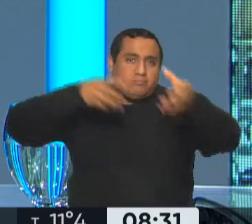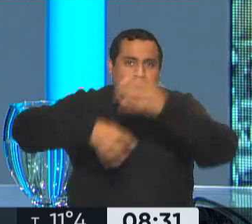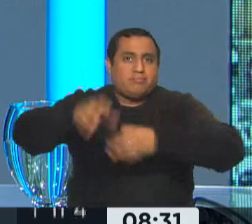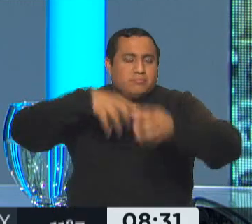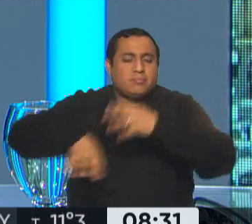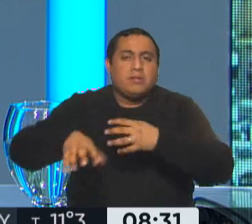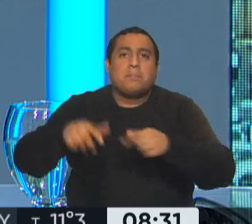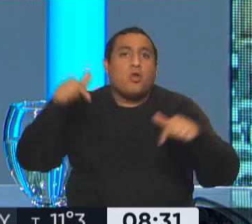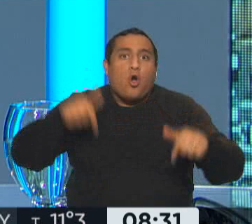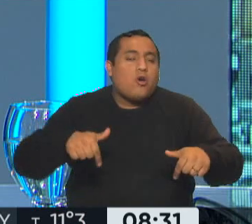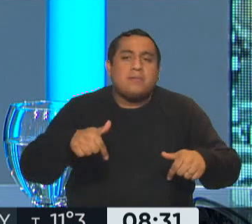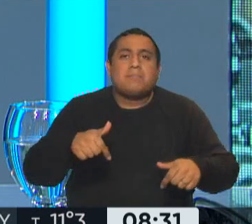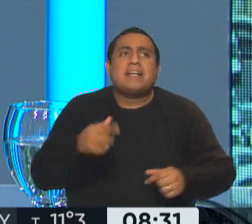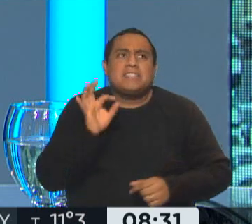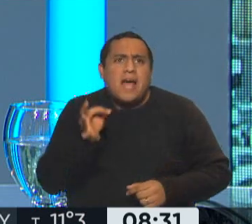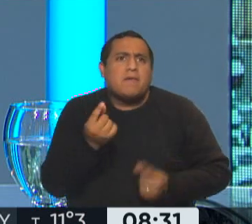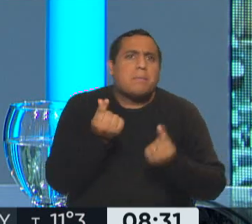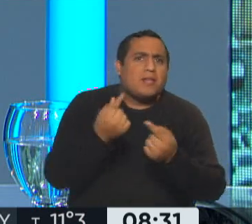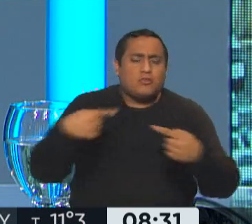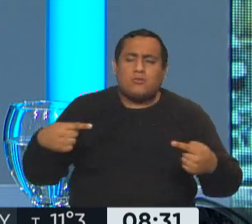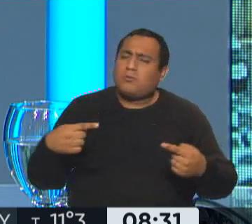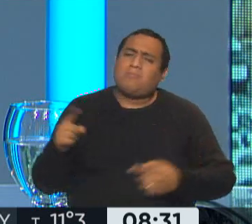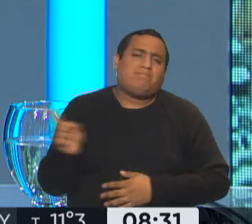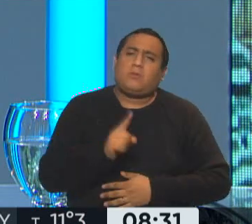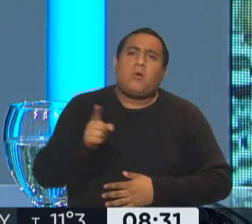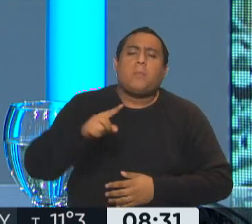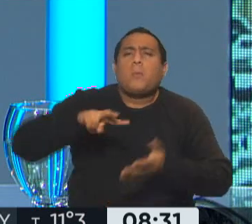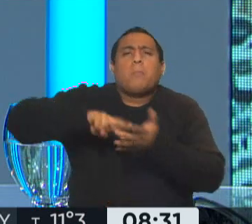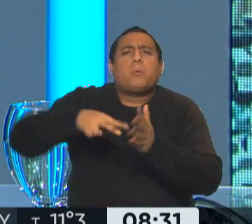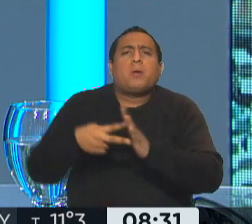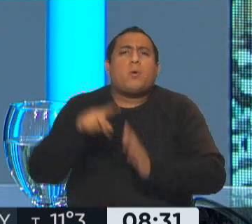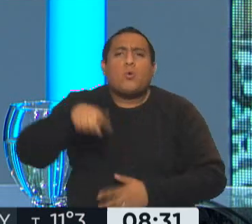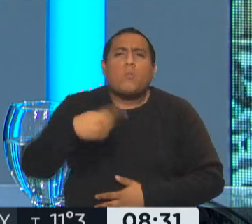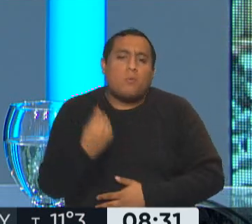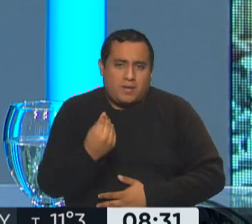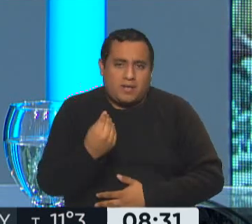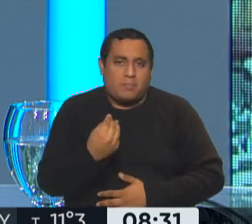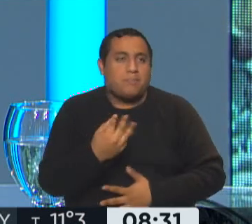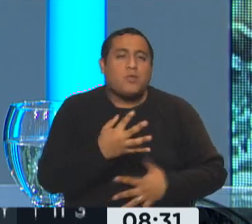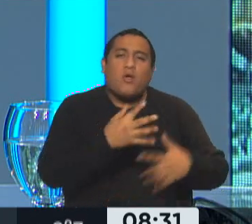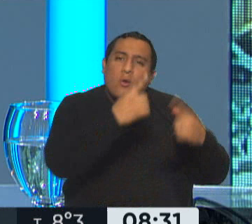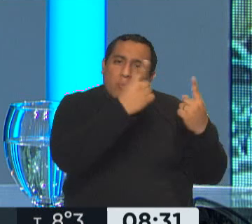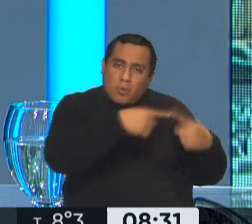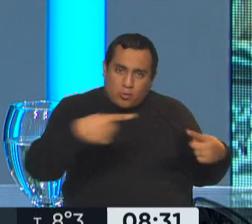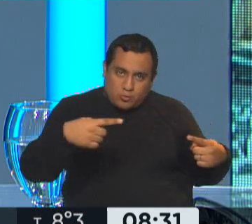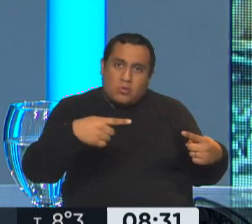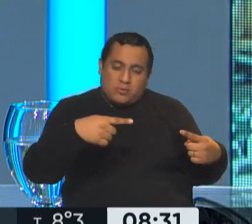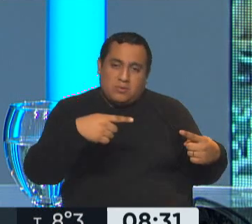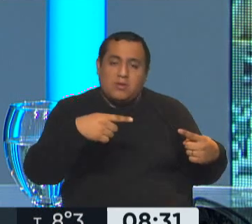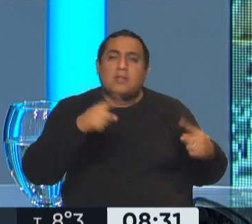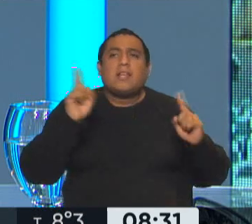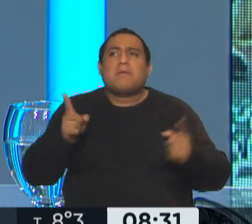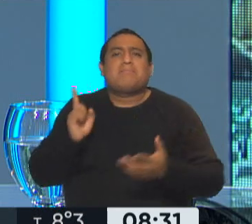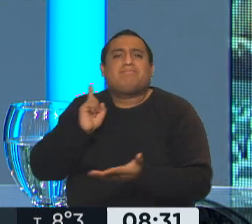respecto a ese tema. Bueno, hay que empezar en la raíz del problema. La raíz del problema está entre las materias primas y cuáles son las políticas de Estado que nos